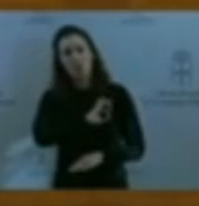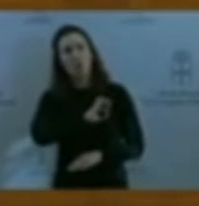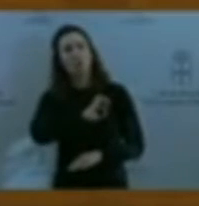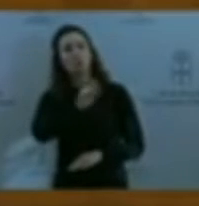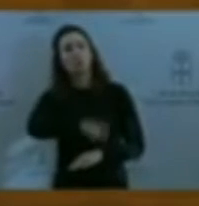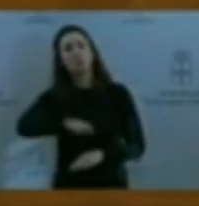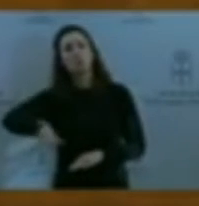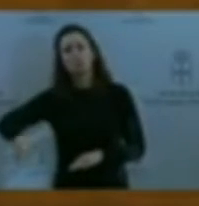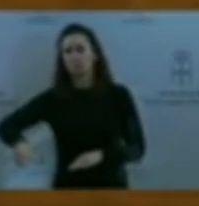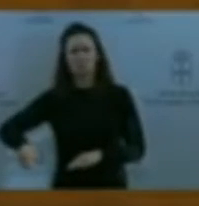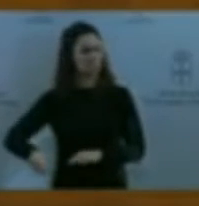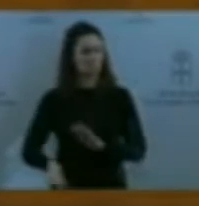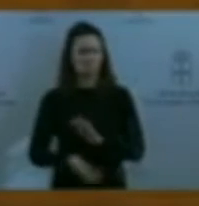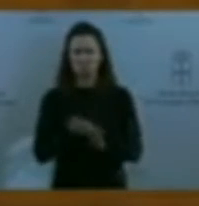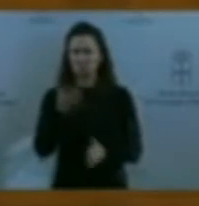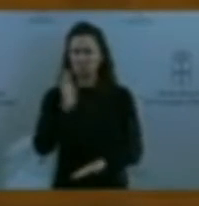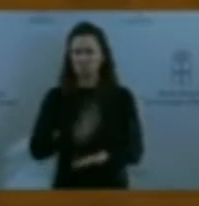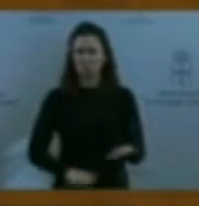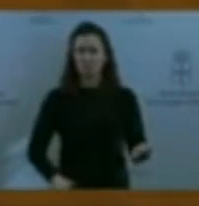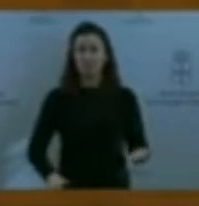la garantía es el usuario